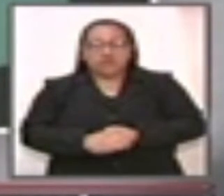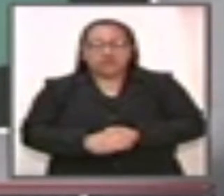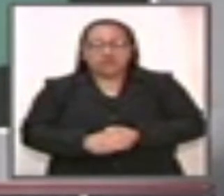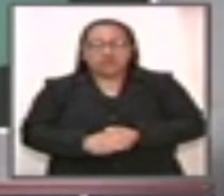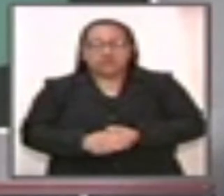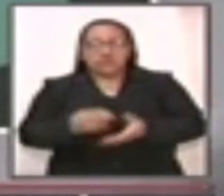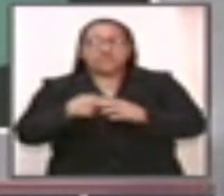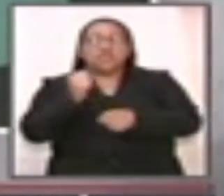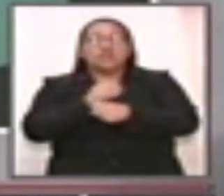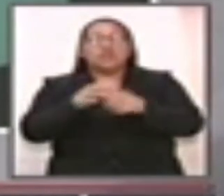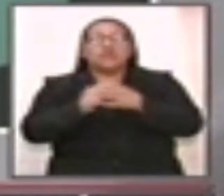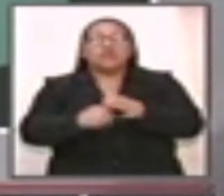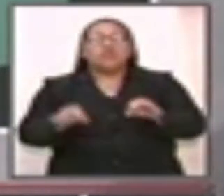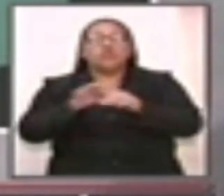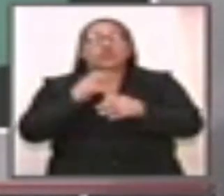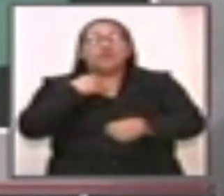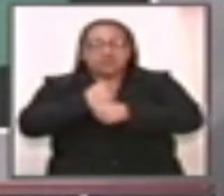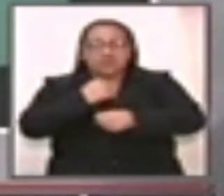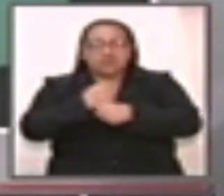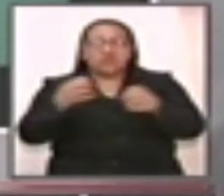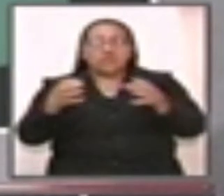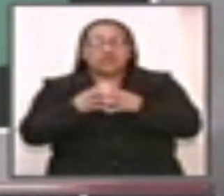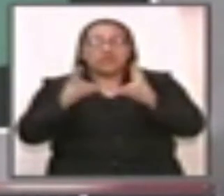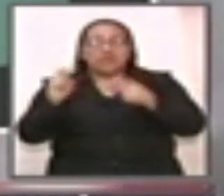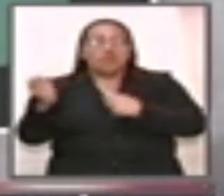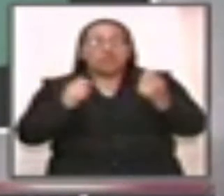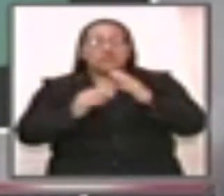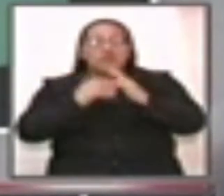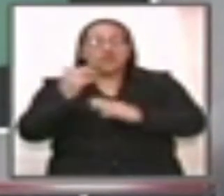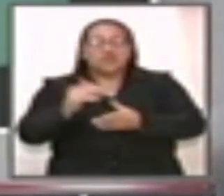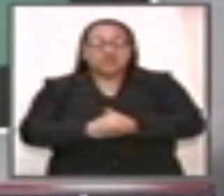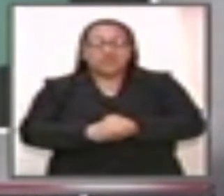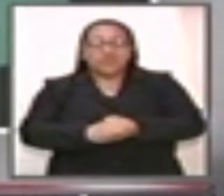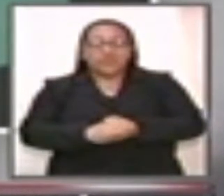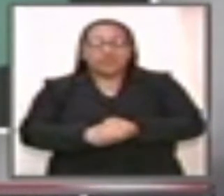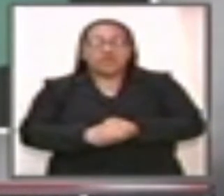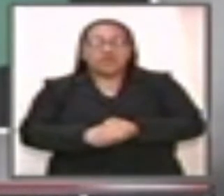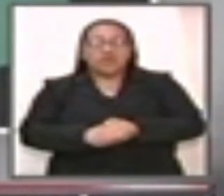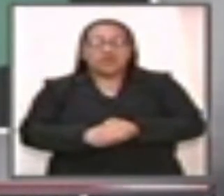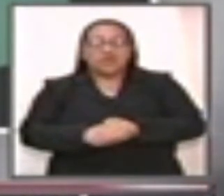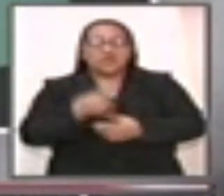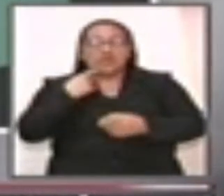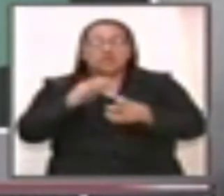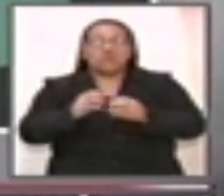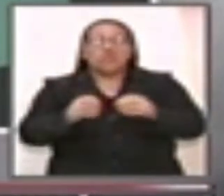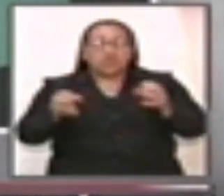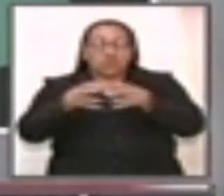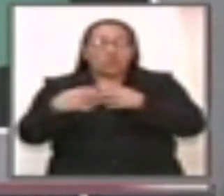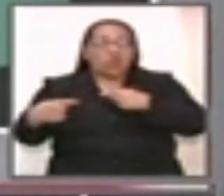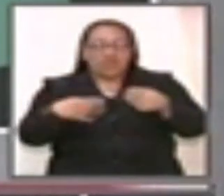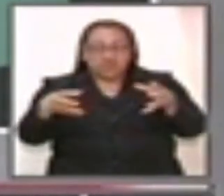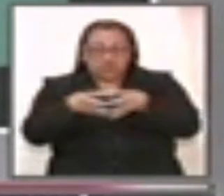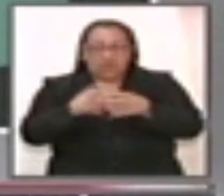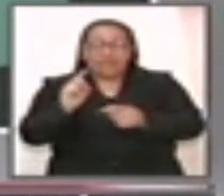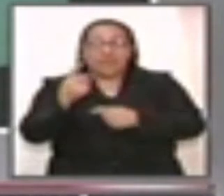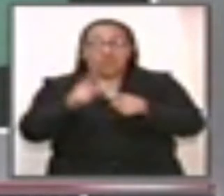de lo que significa trabajar en el sector comercio exterior y turismo para poder fomentar la competitividad.